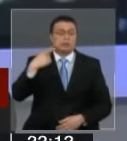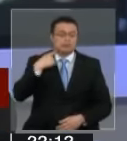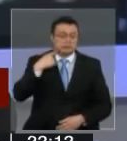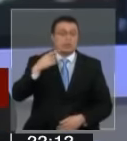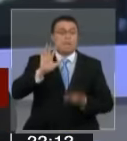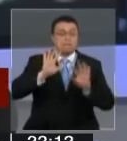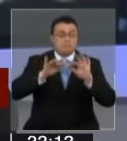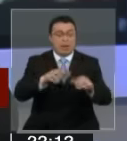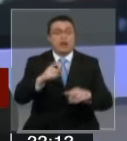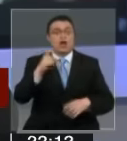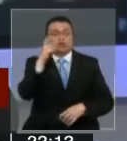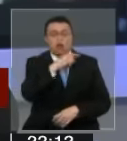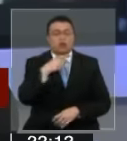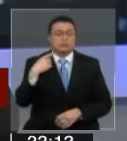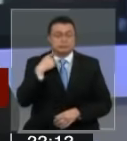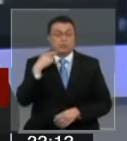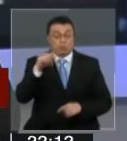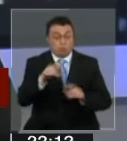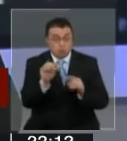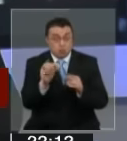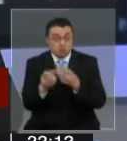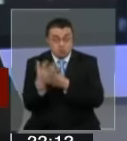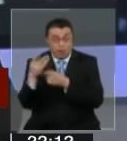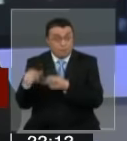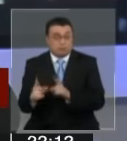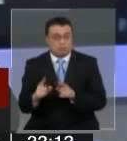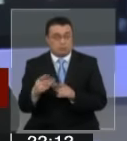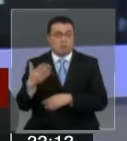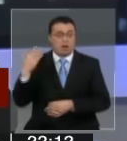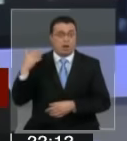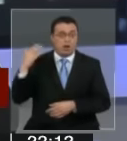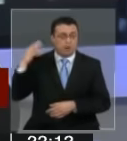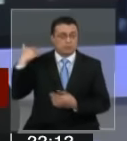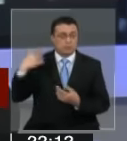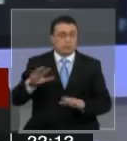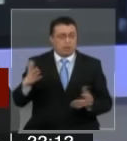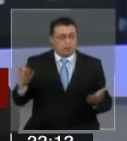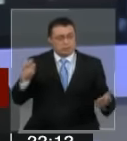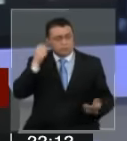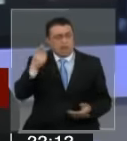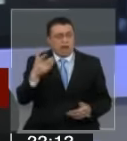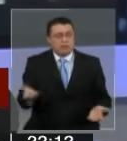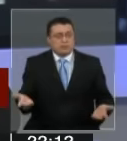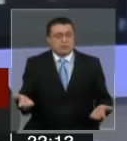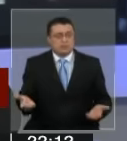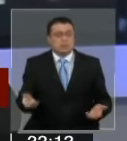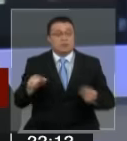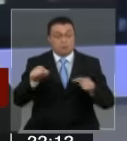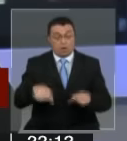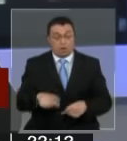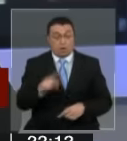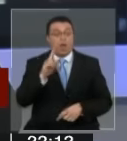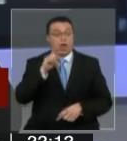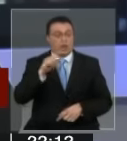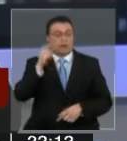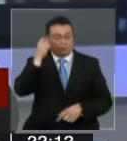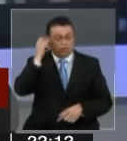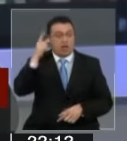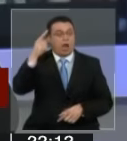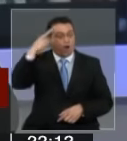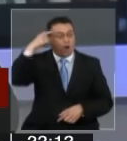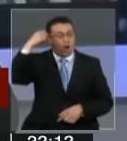de la marea roja. Porque no es un fenómeno reciente, es un fenómeno del cual sabemos hace ya un tiempo. Y yo creo que hoy día tenemos conciencia de que